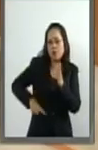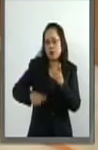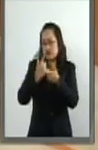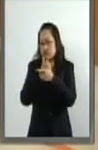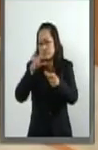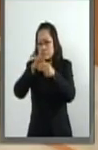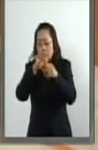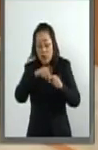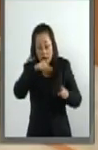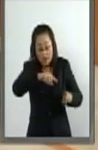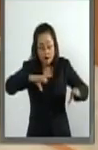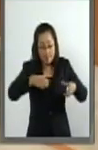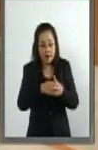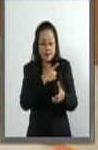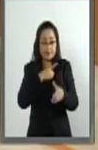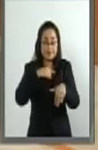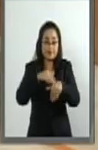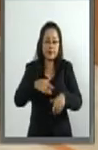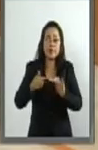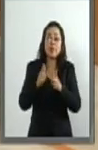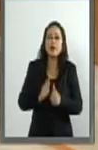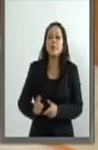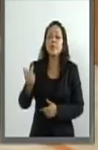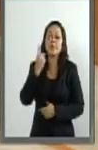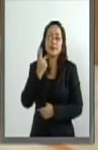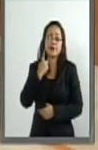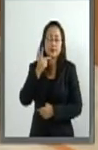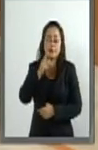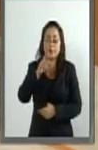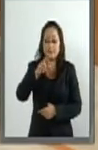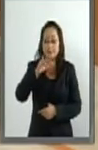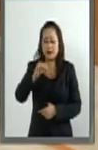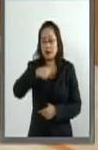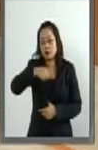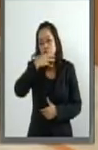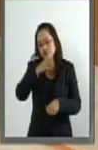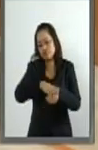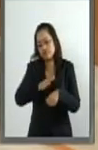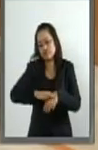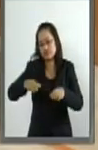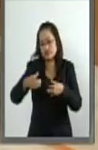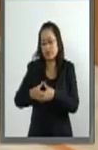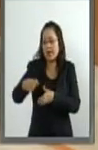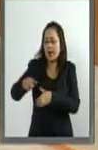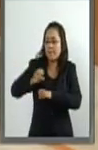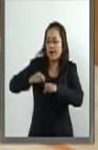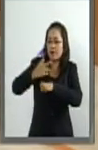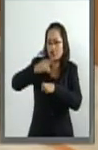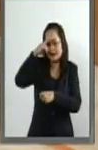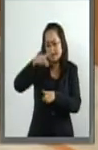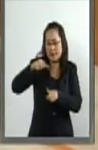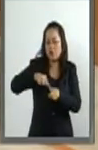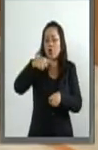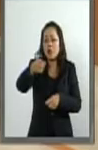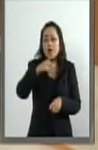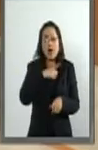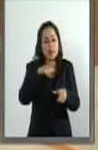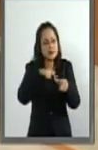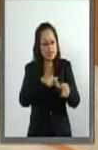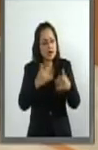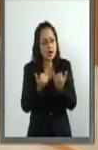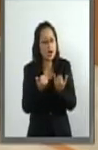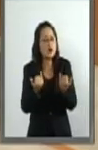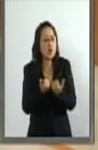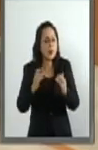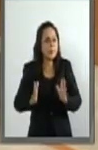En el Grupo Parlamentario del PRI, hacemos un llamado respetuoso a la Cancillería mexicana a que siga jugando